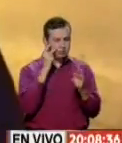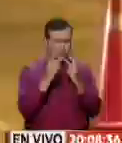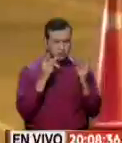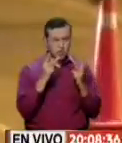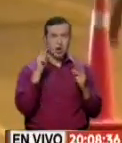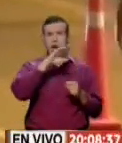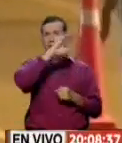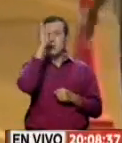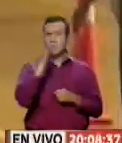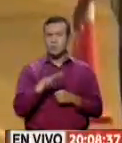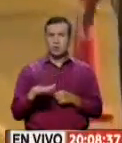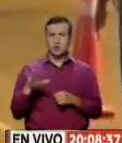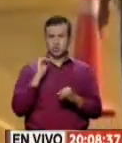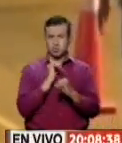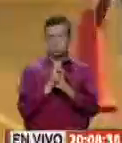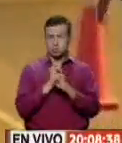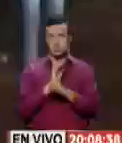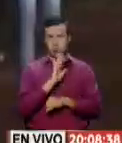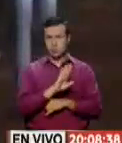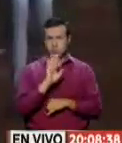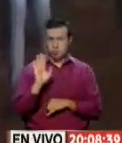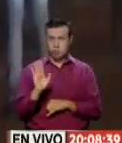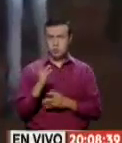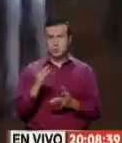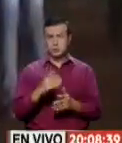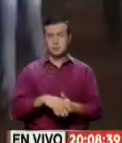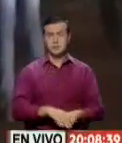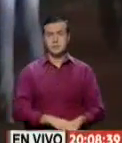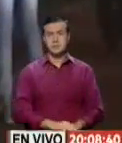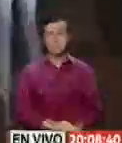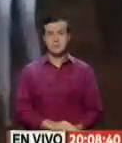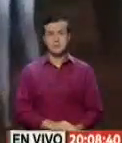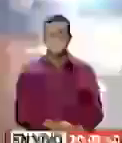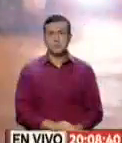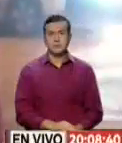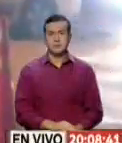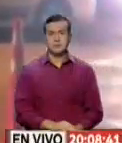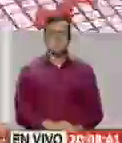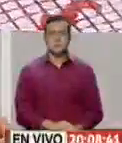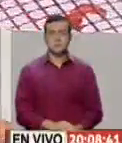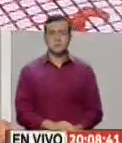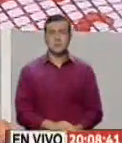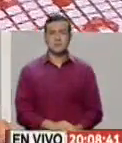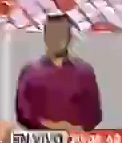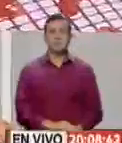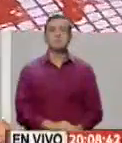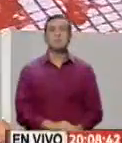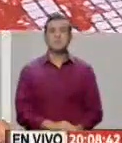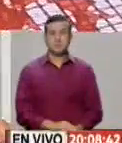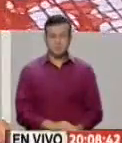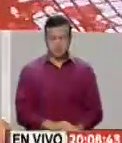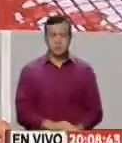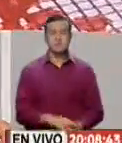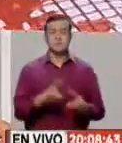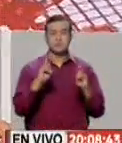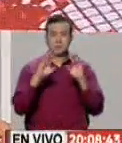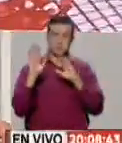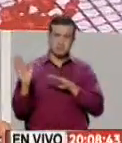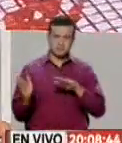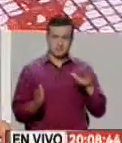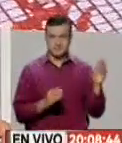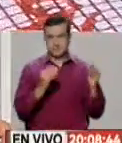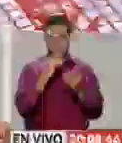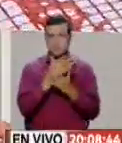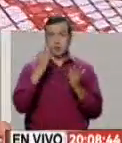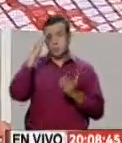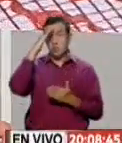balde de una camioneta de la institución. Alfonso Reyes Cruzati, Telediario. Cambiamos de tema. El personal policial de